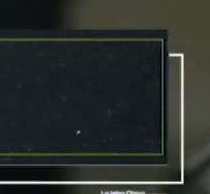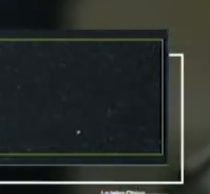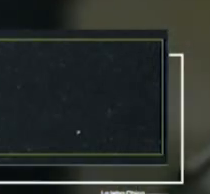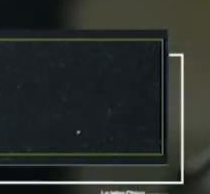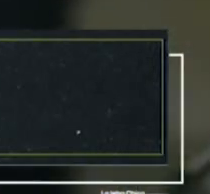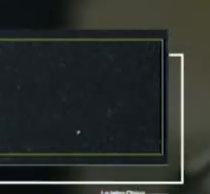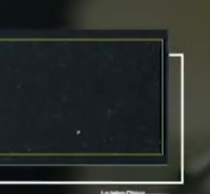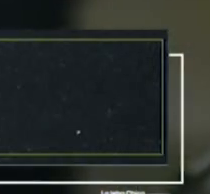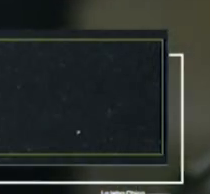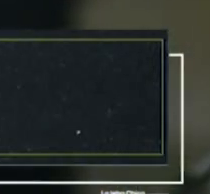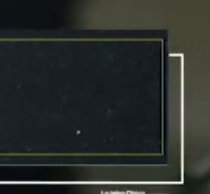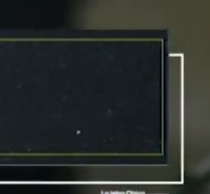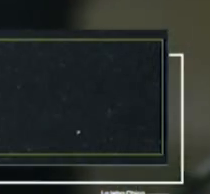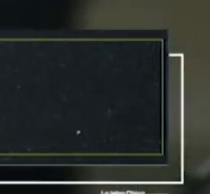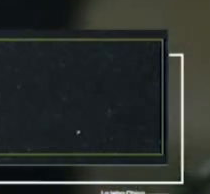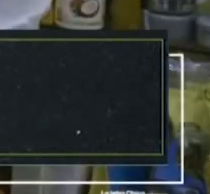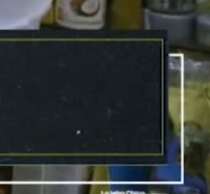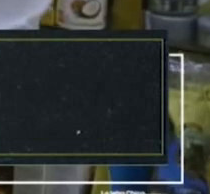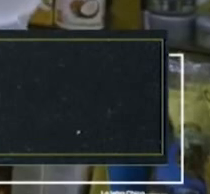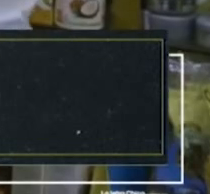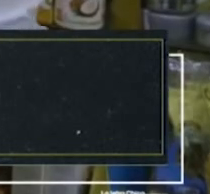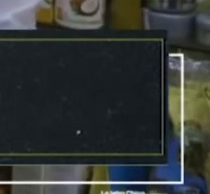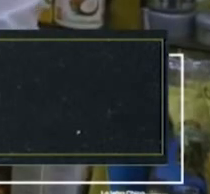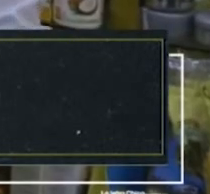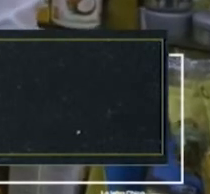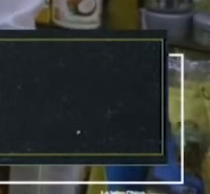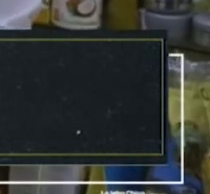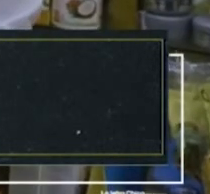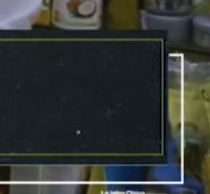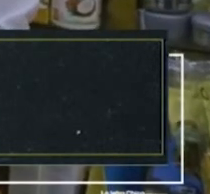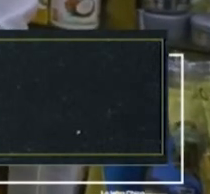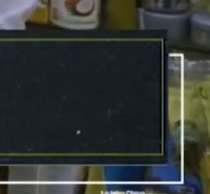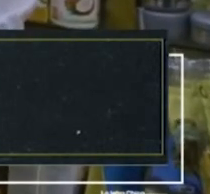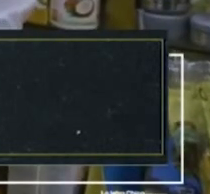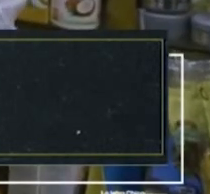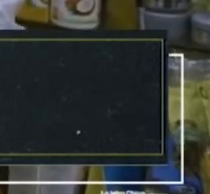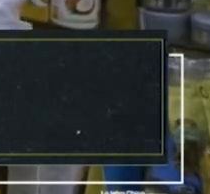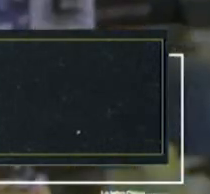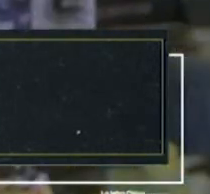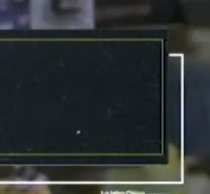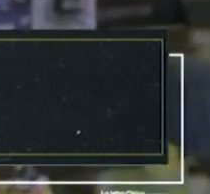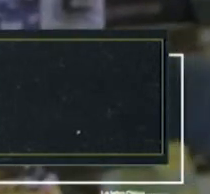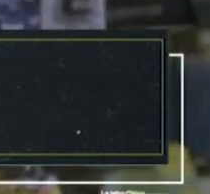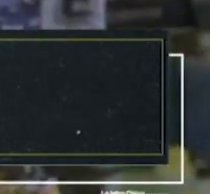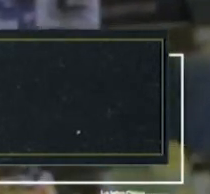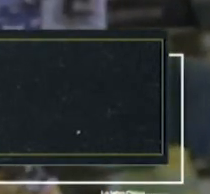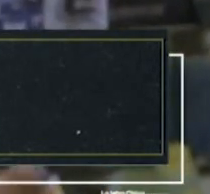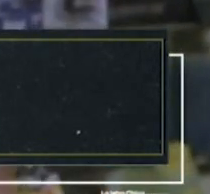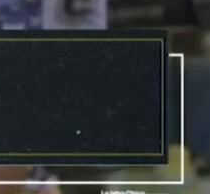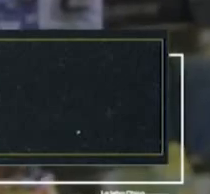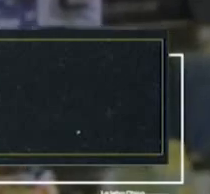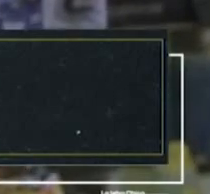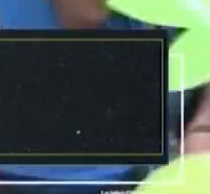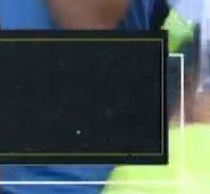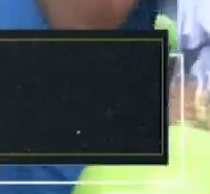que vienen en presentaciones de 5 gramos y cada usuario, por la ley, puede comprar hasta 10 gramos semanales y hasta